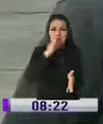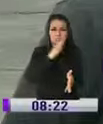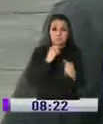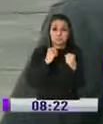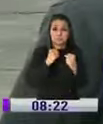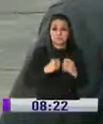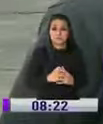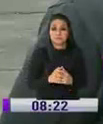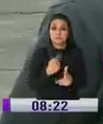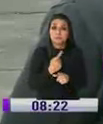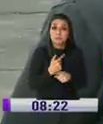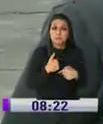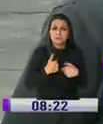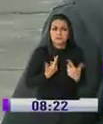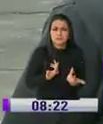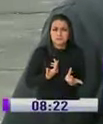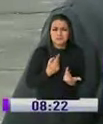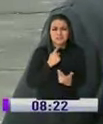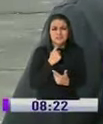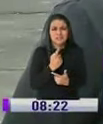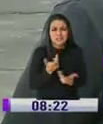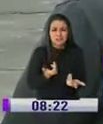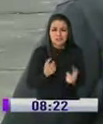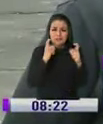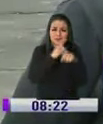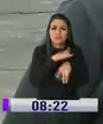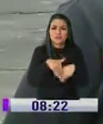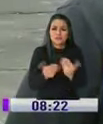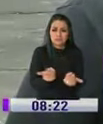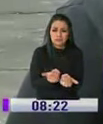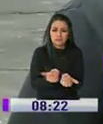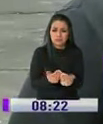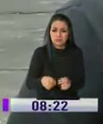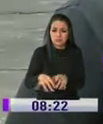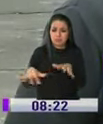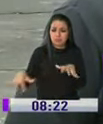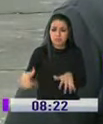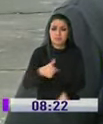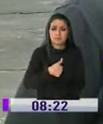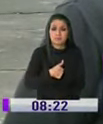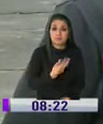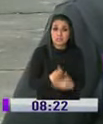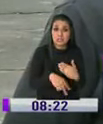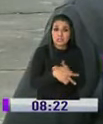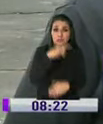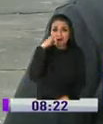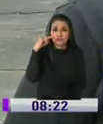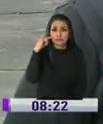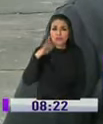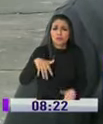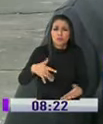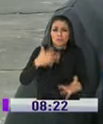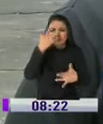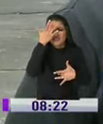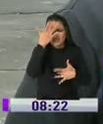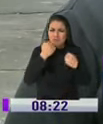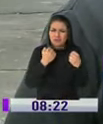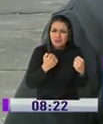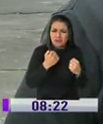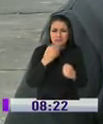a nosotros nos hace un poco difícil, imagínense la basura para un lado, nosotros tenemos nuestros niños, ¿qué le puede dar una gripe tan de más?